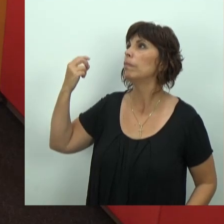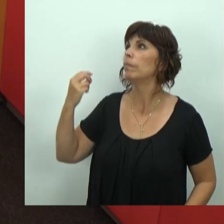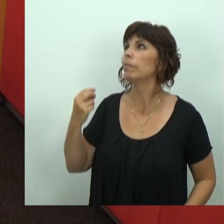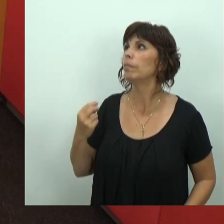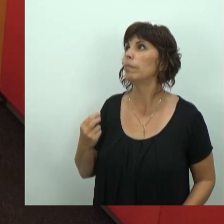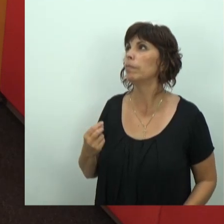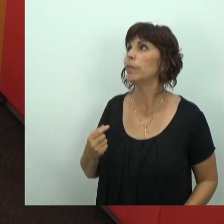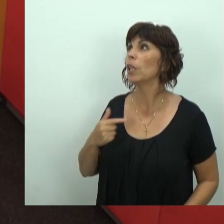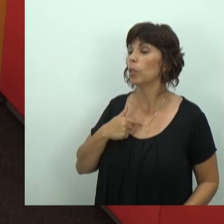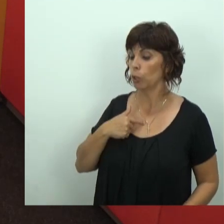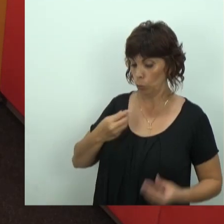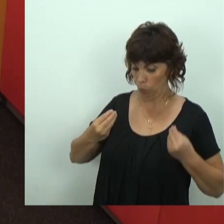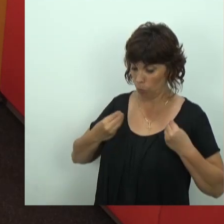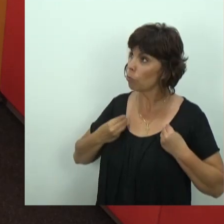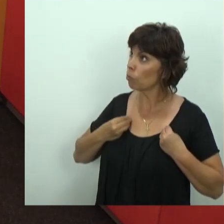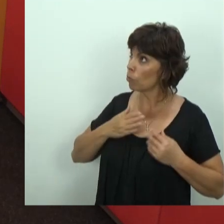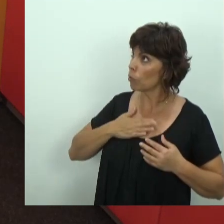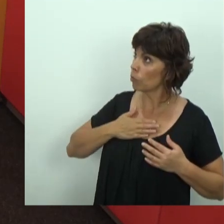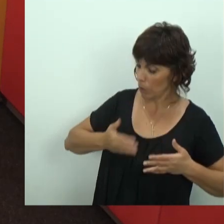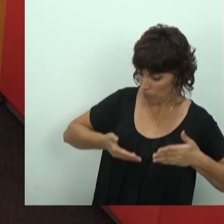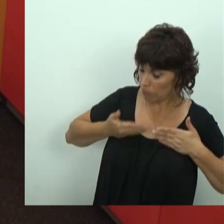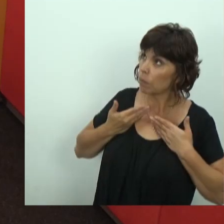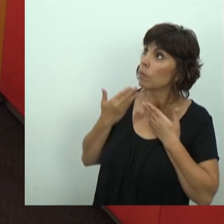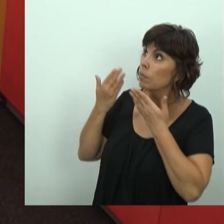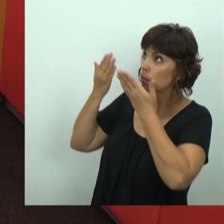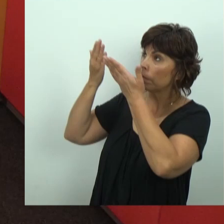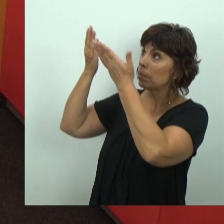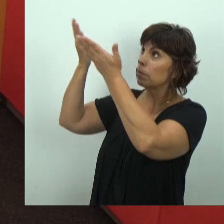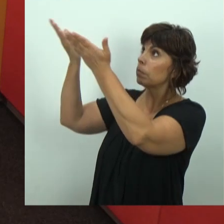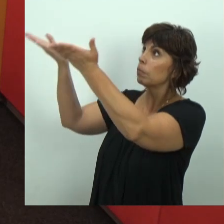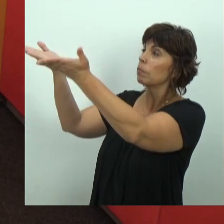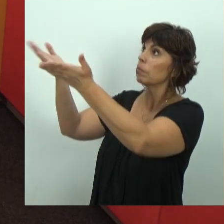Y yo pongo mi vida en tus manos, Señor.